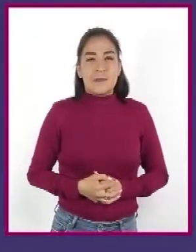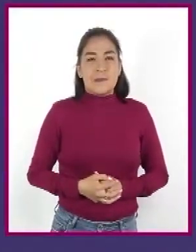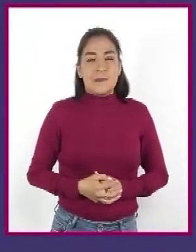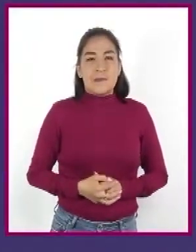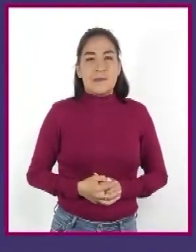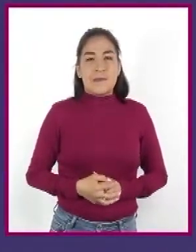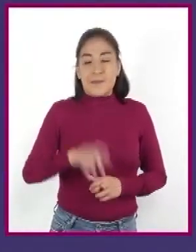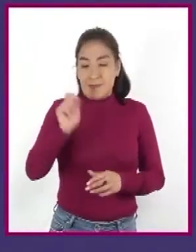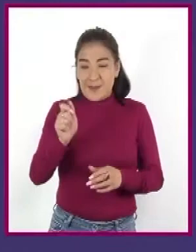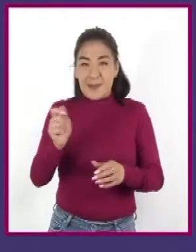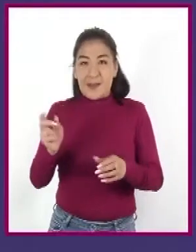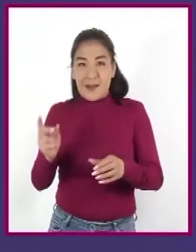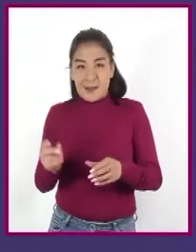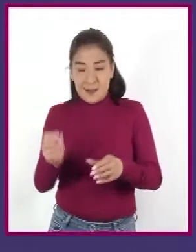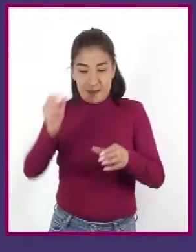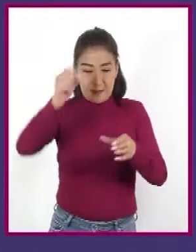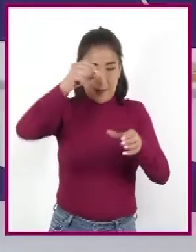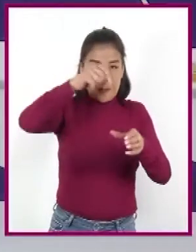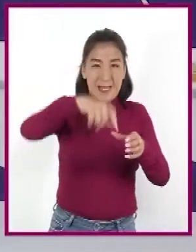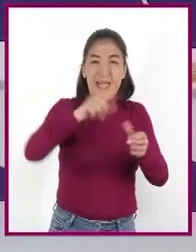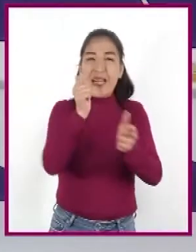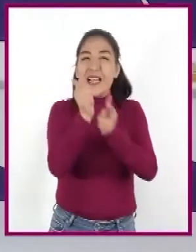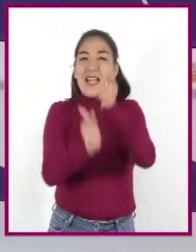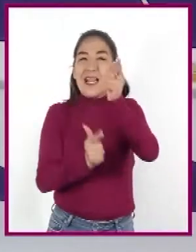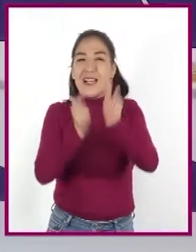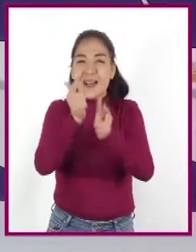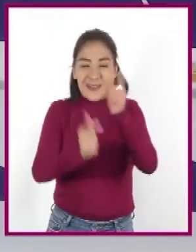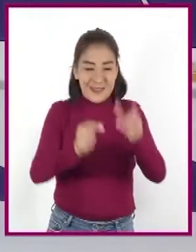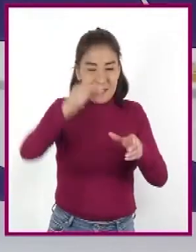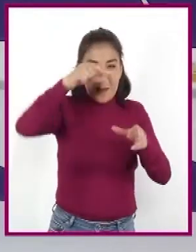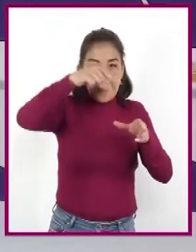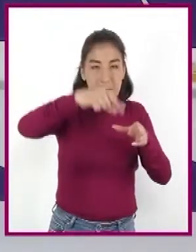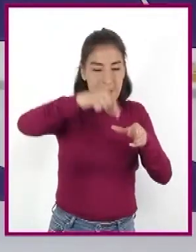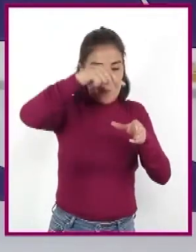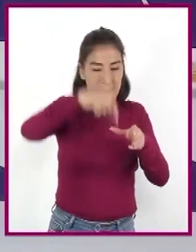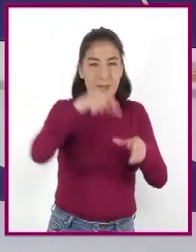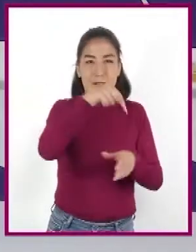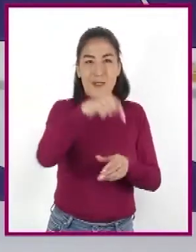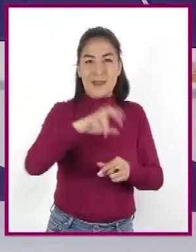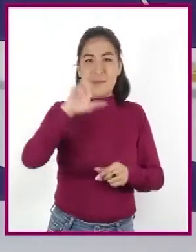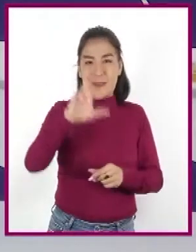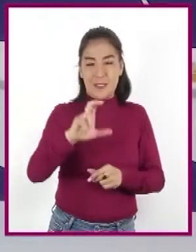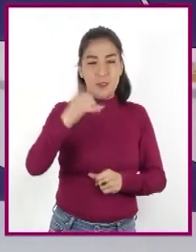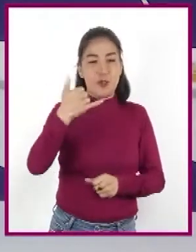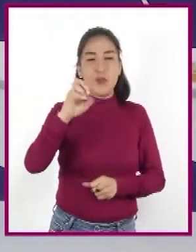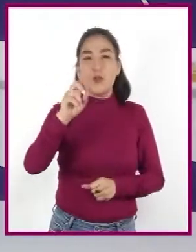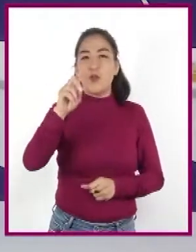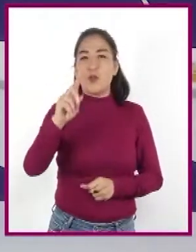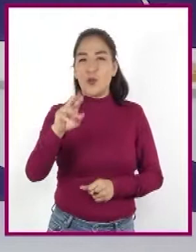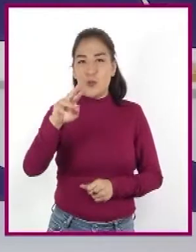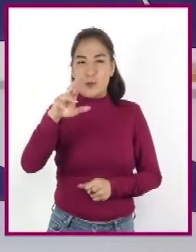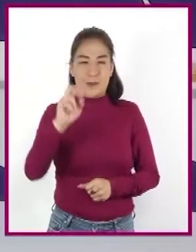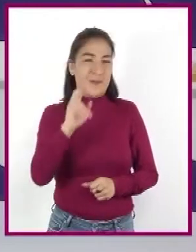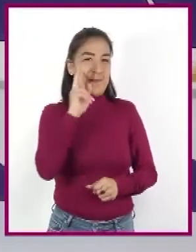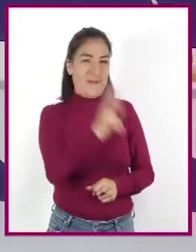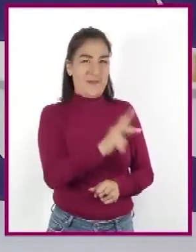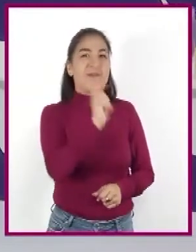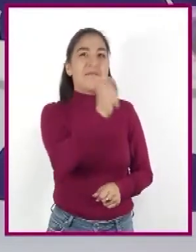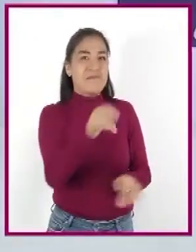Agregamos lentamente el nitrato de plomo a la solución de yoduro de potasio. Observen lo que sucede.